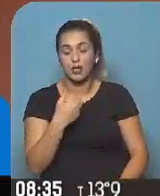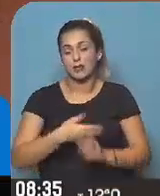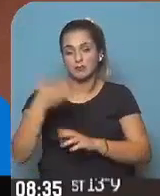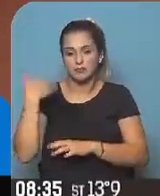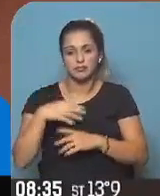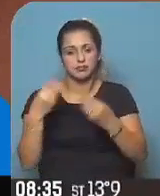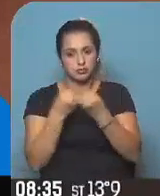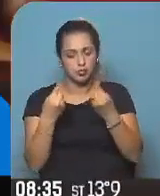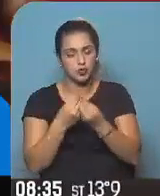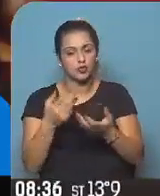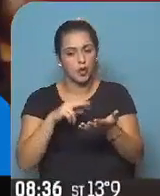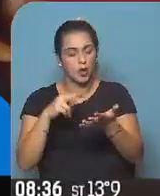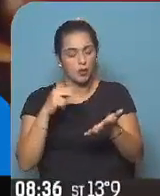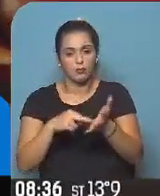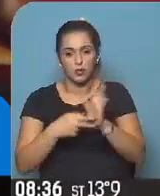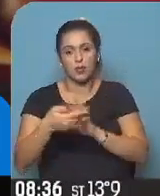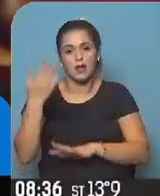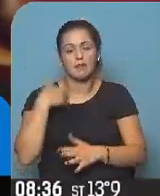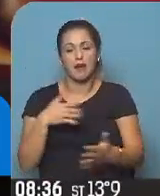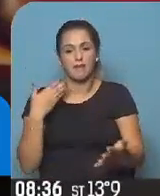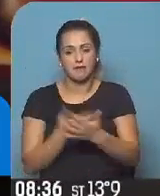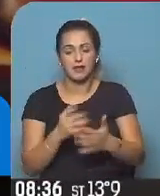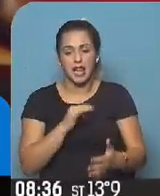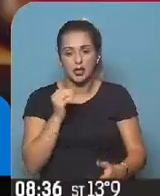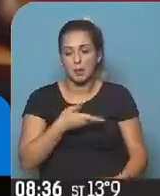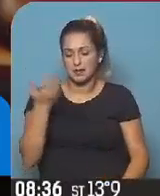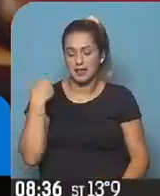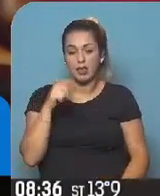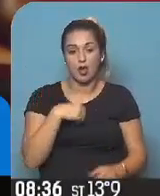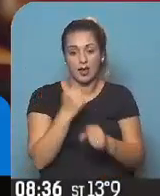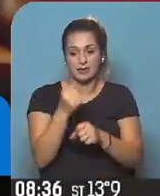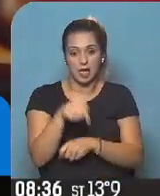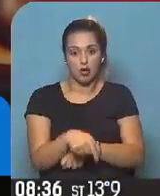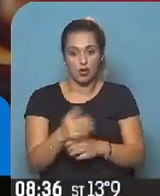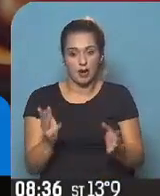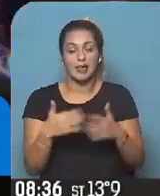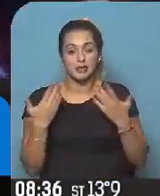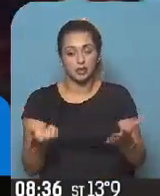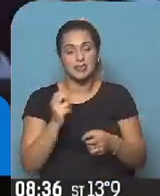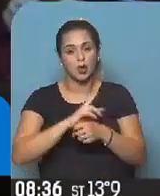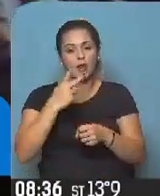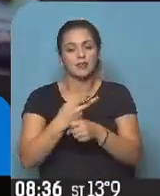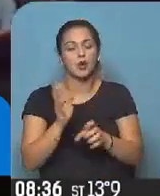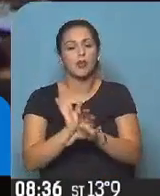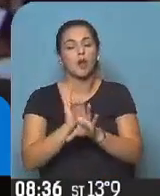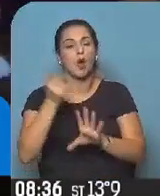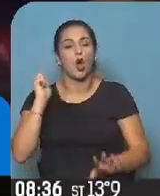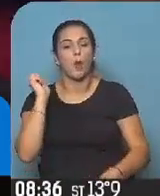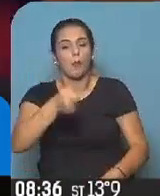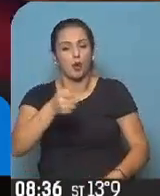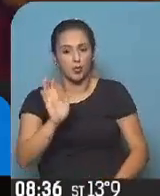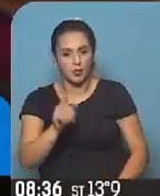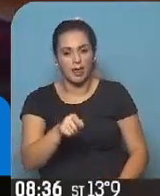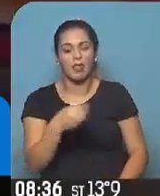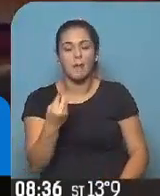de crisis y se quiere desde fin del año pasado hasta este año y es una segunda oportunidad que tiene el gobierno nacional como